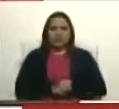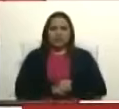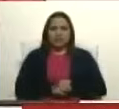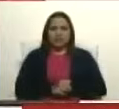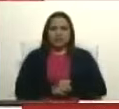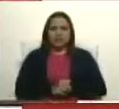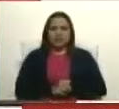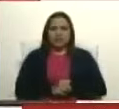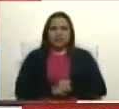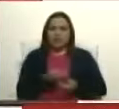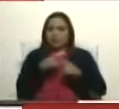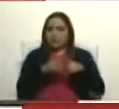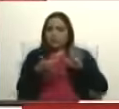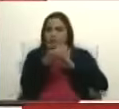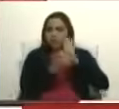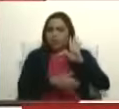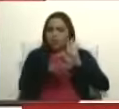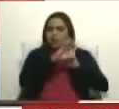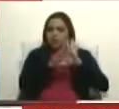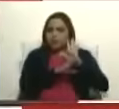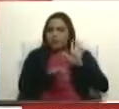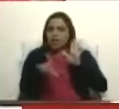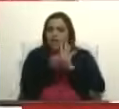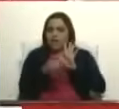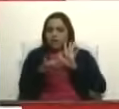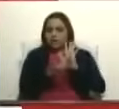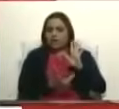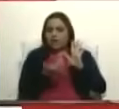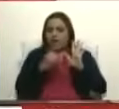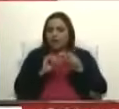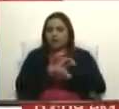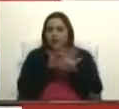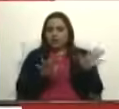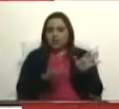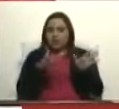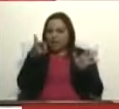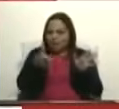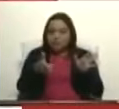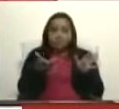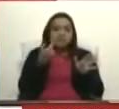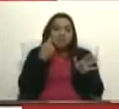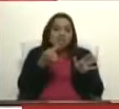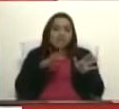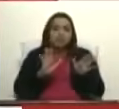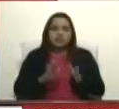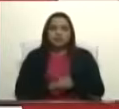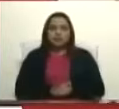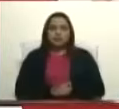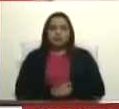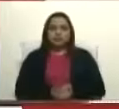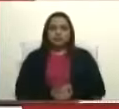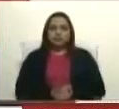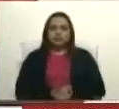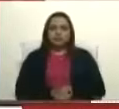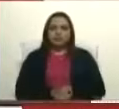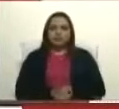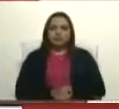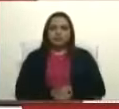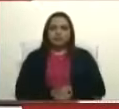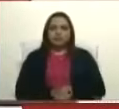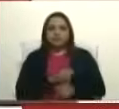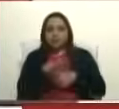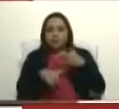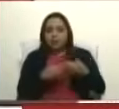La ley, constitución y la ley. Ahora, eso es una instancia, ellos dirán, luego de evacuadas